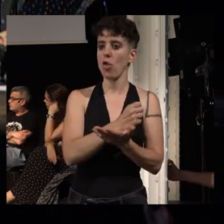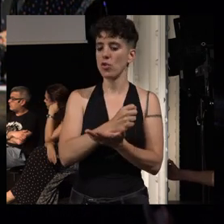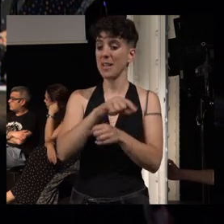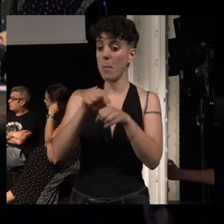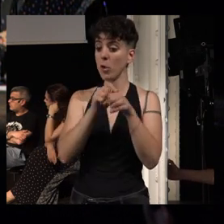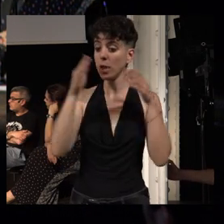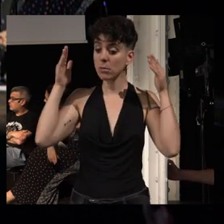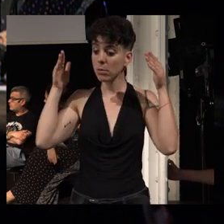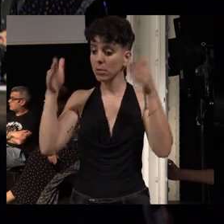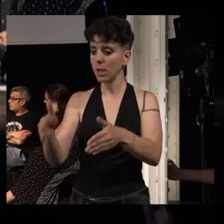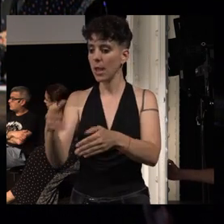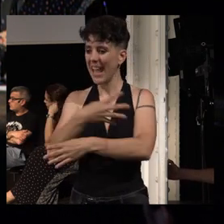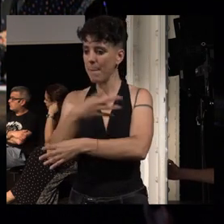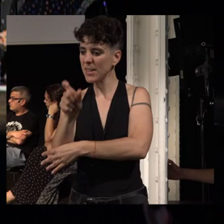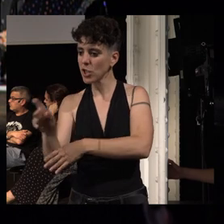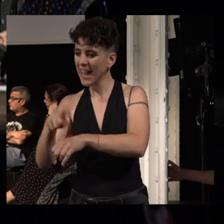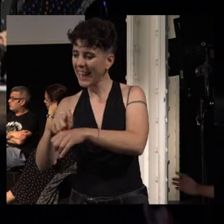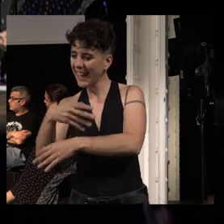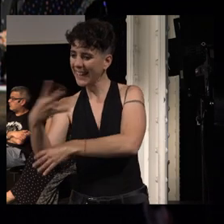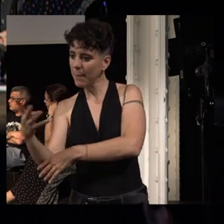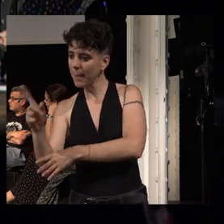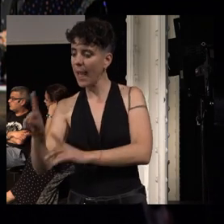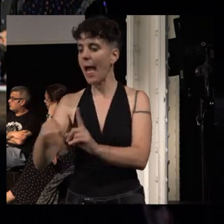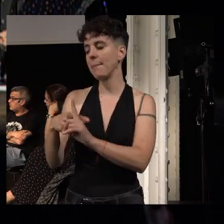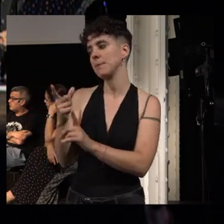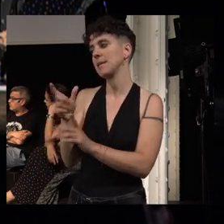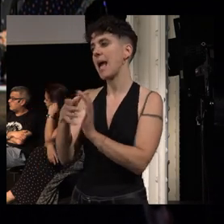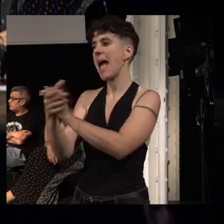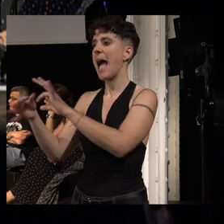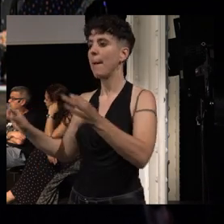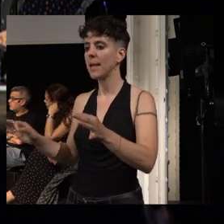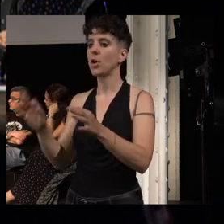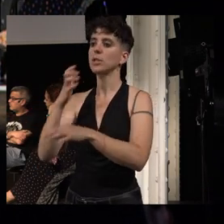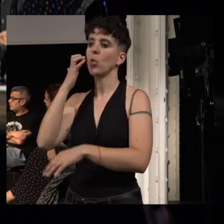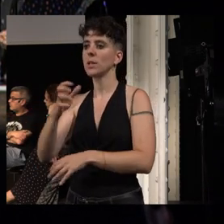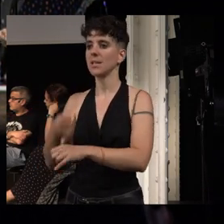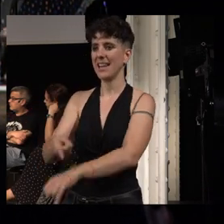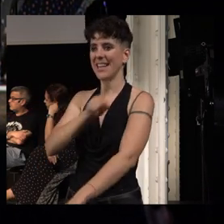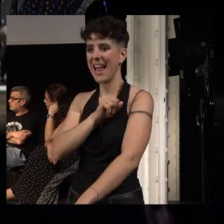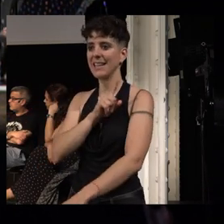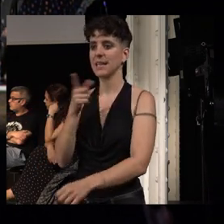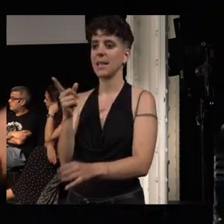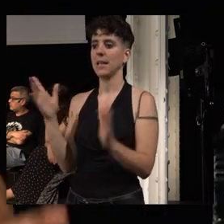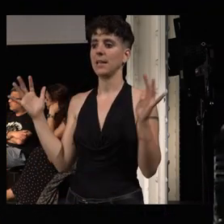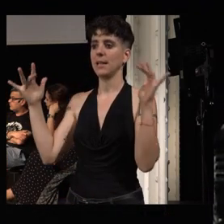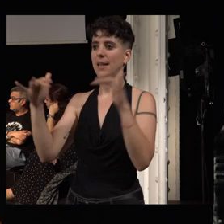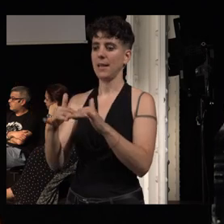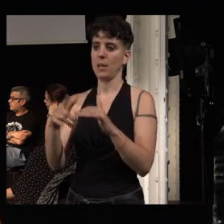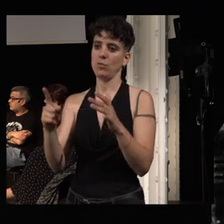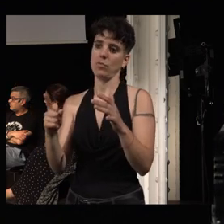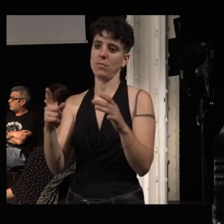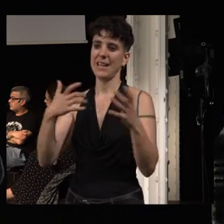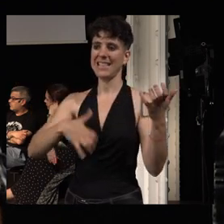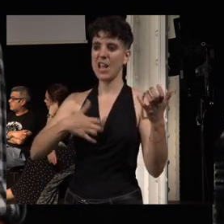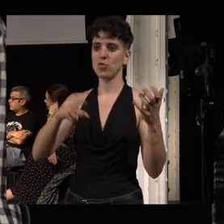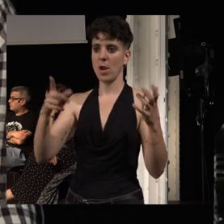únicamente hacia las personas LGTB, además de mis amigas queer radicales y no sé qué, que nunca ven, que solo se reúnen el día de San Juan en un acto